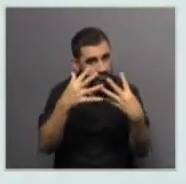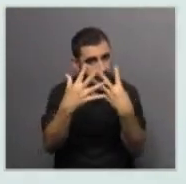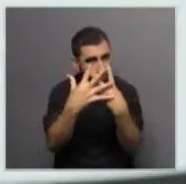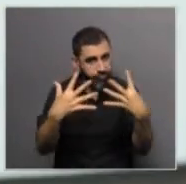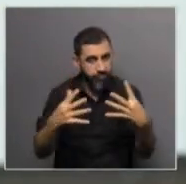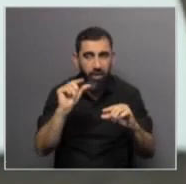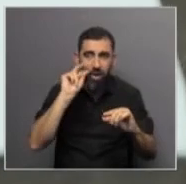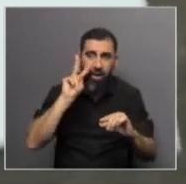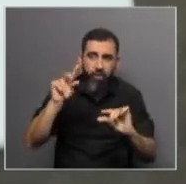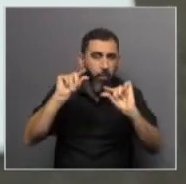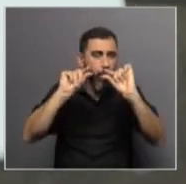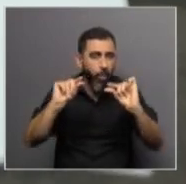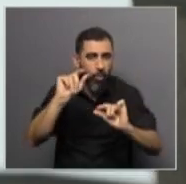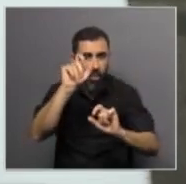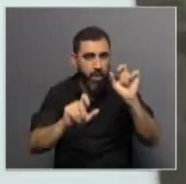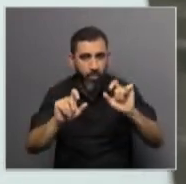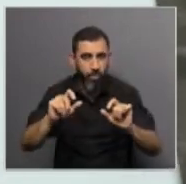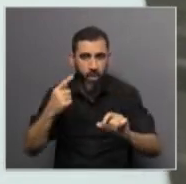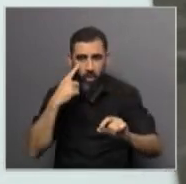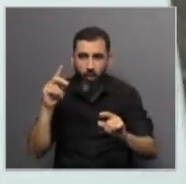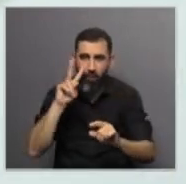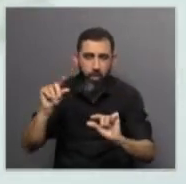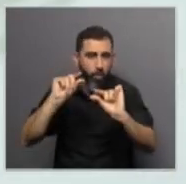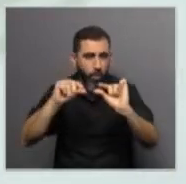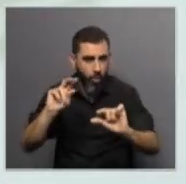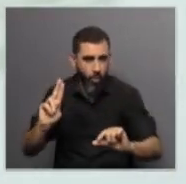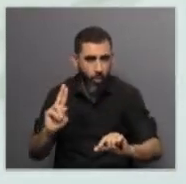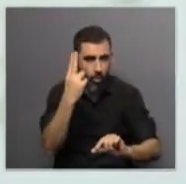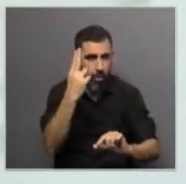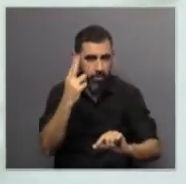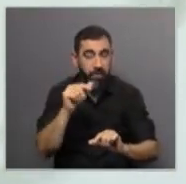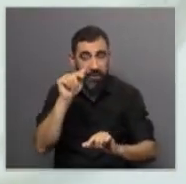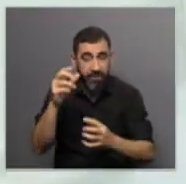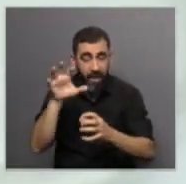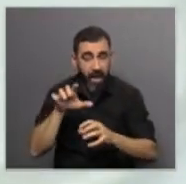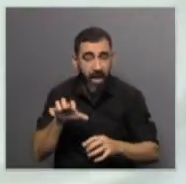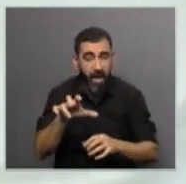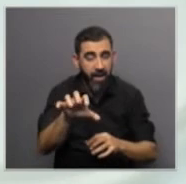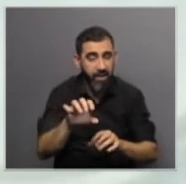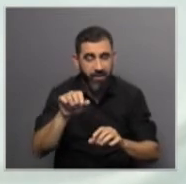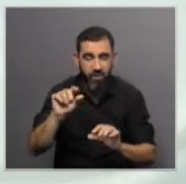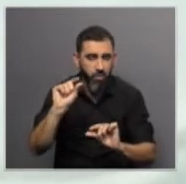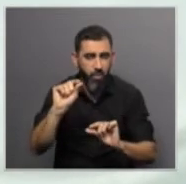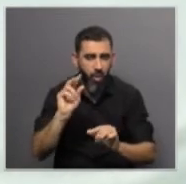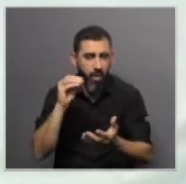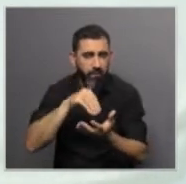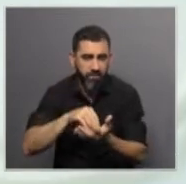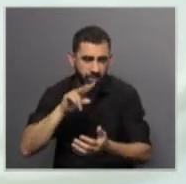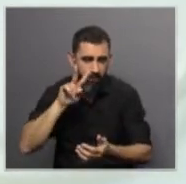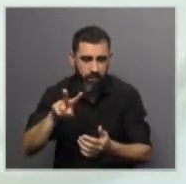se ve muy poco, o sea, las personas no tienen encuentros. Aquí en Uruguay los encuentros con estas arañas no